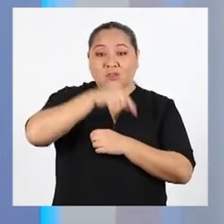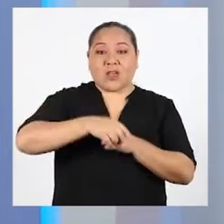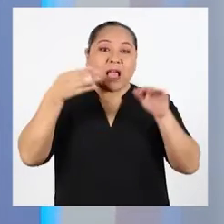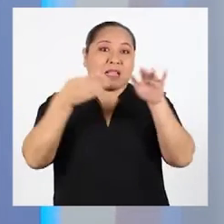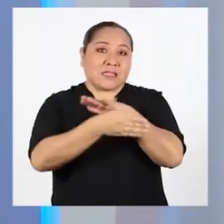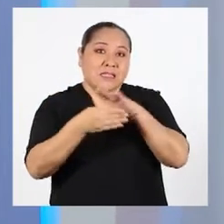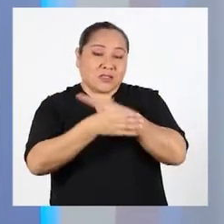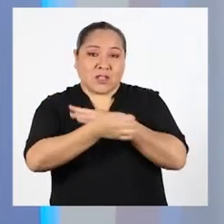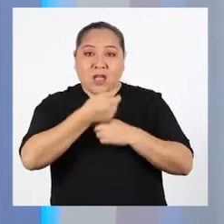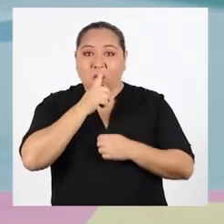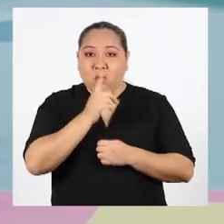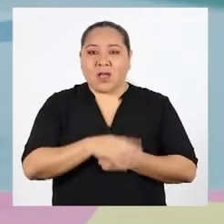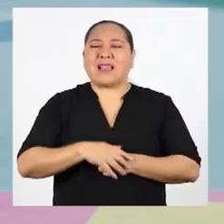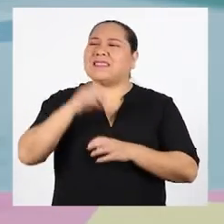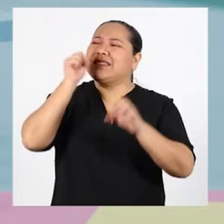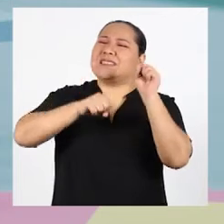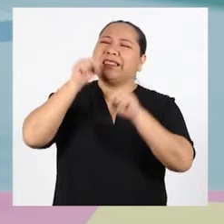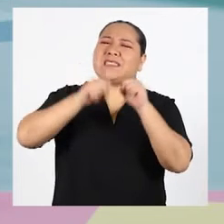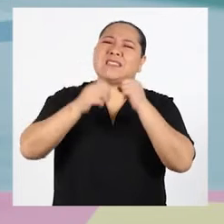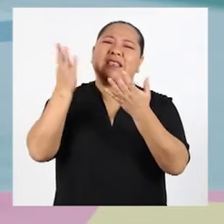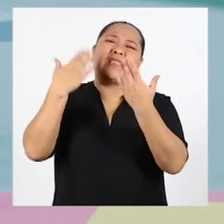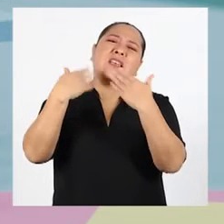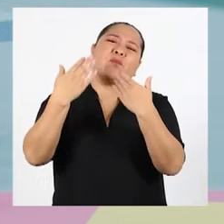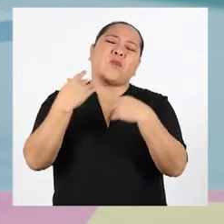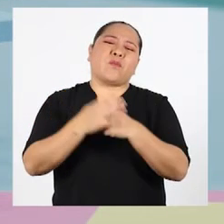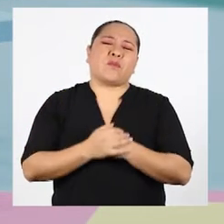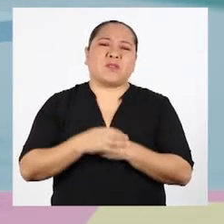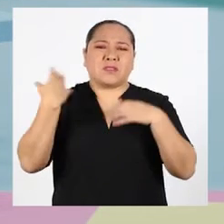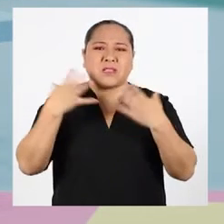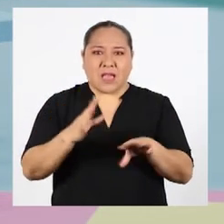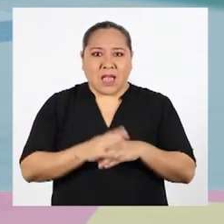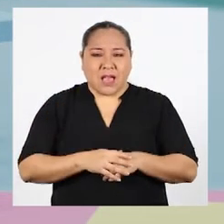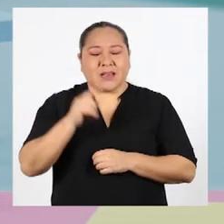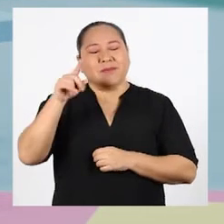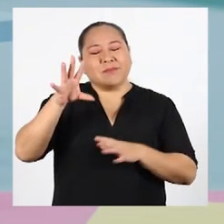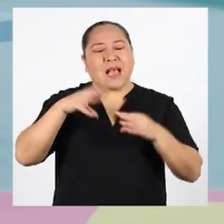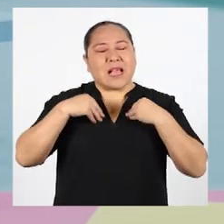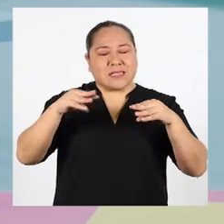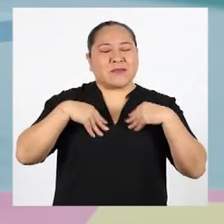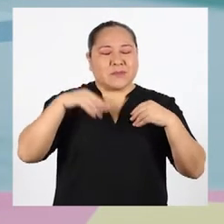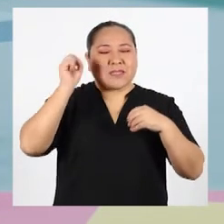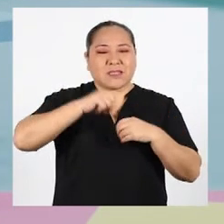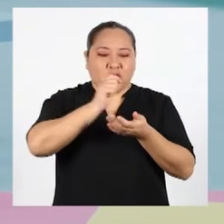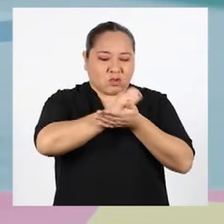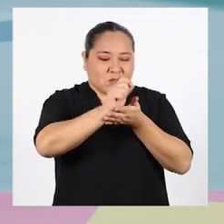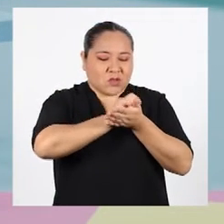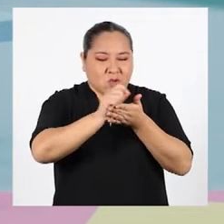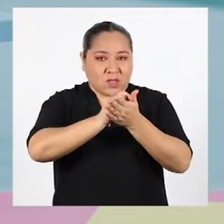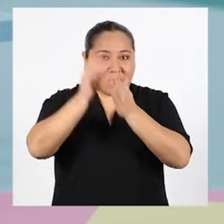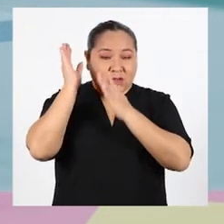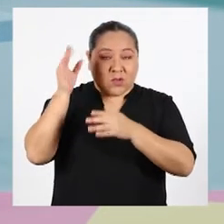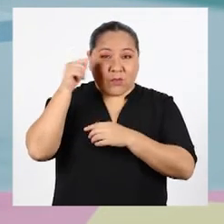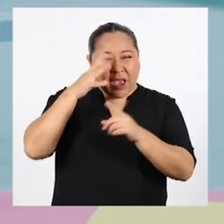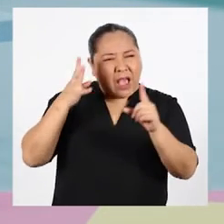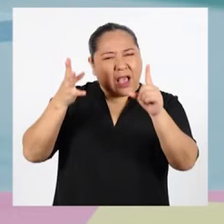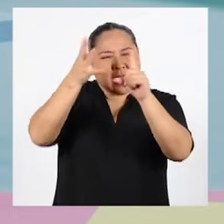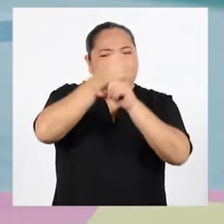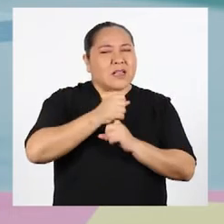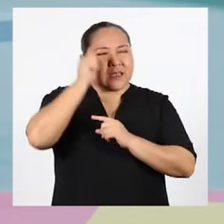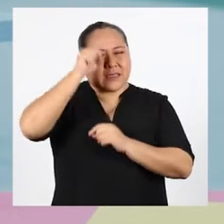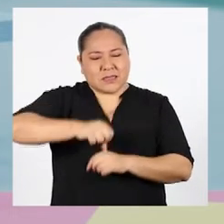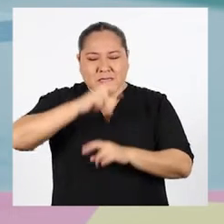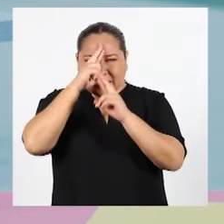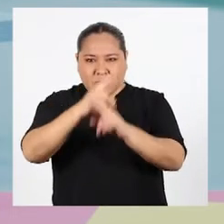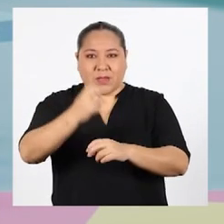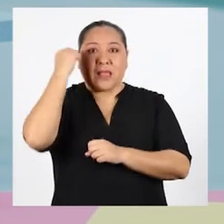el acceso al agua? Sí, llamémosla, ya me convenciste. Escribiré un discurso para lograr que se